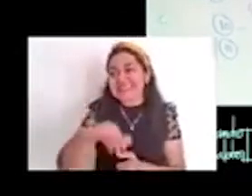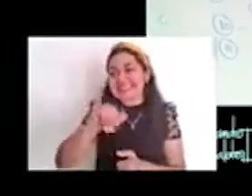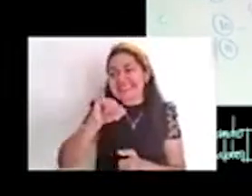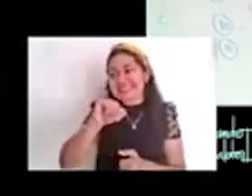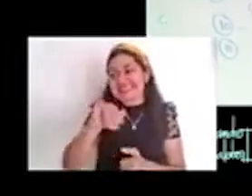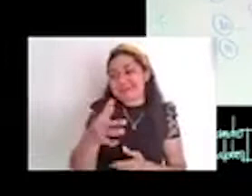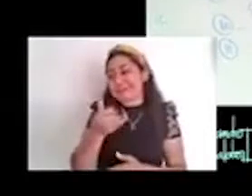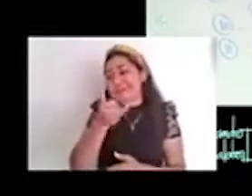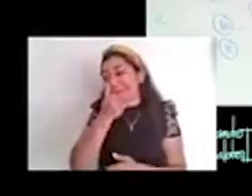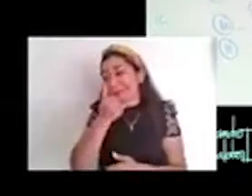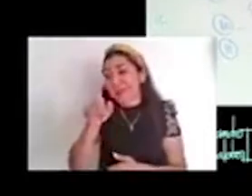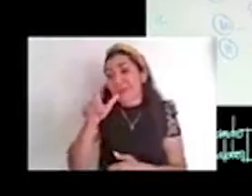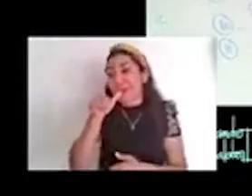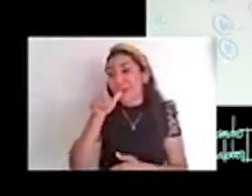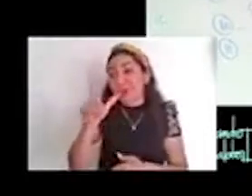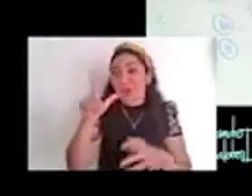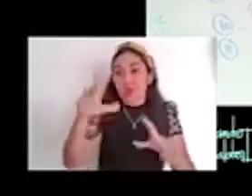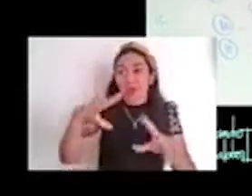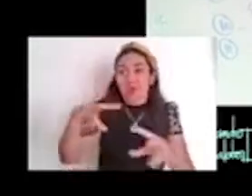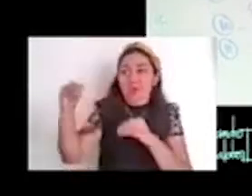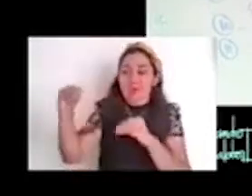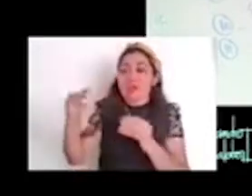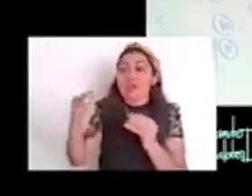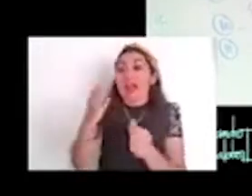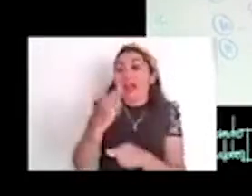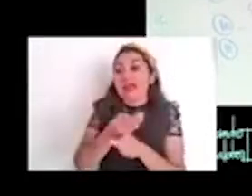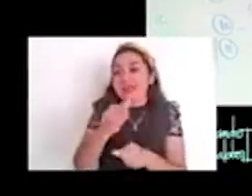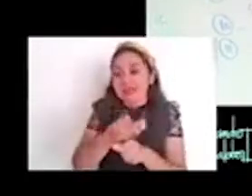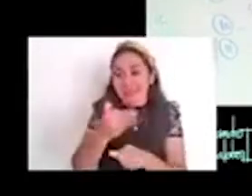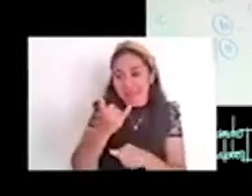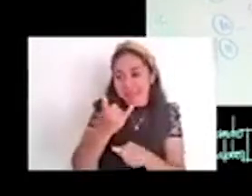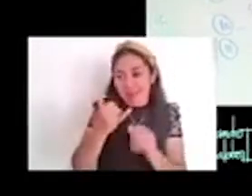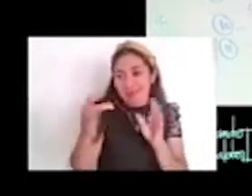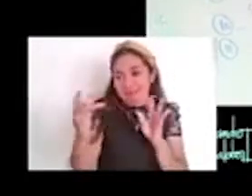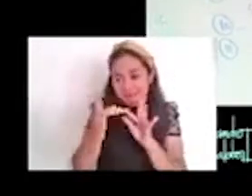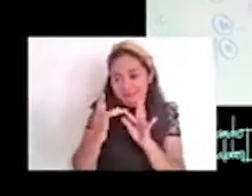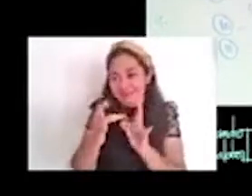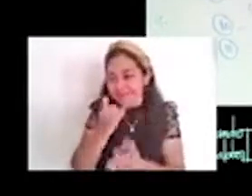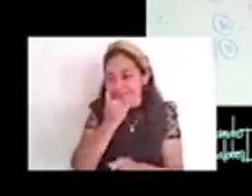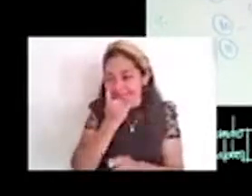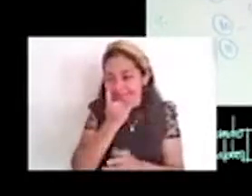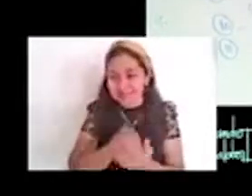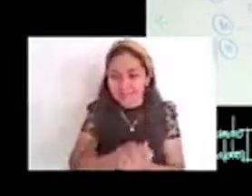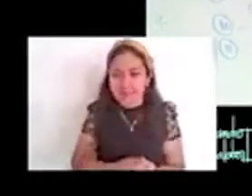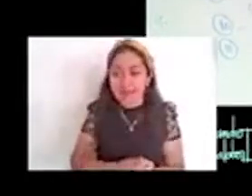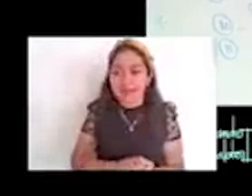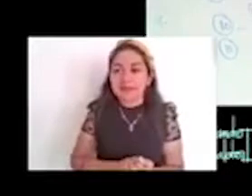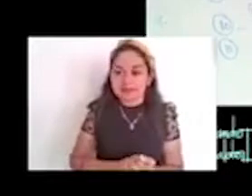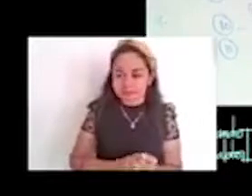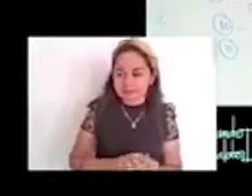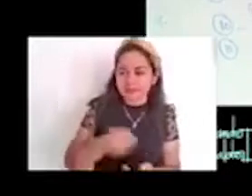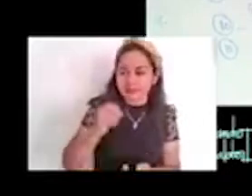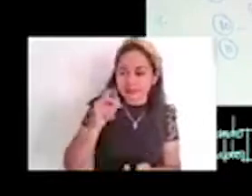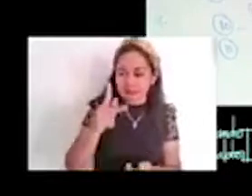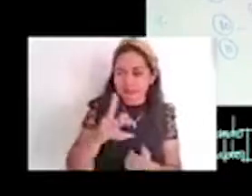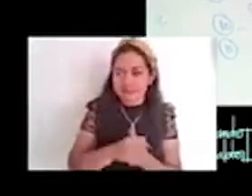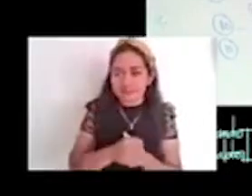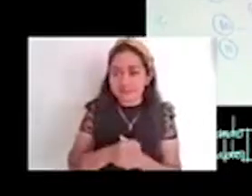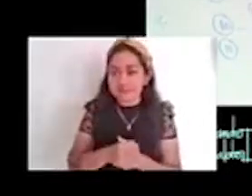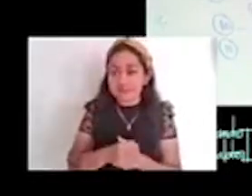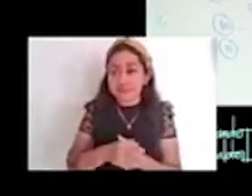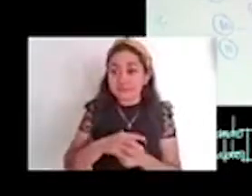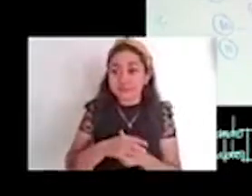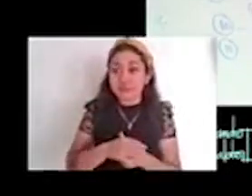luz. Estoy conectándome por el celular, pero en un momento regreso. La arquitectura central es aquella construida